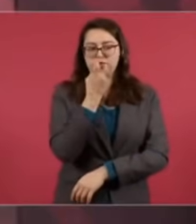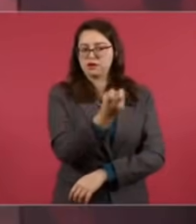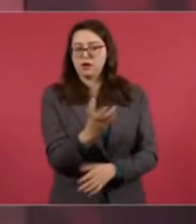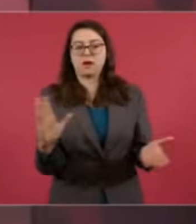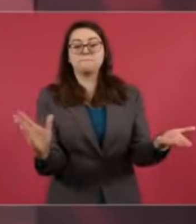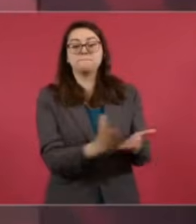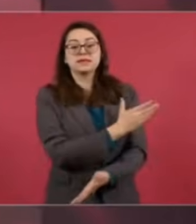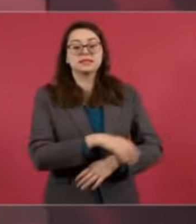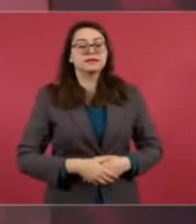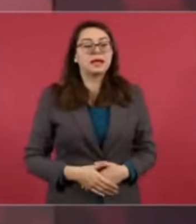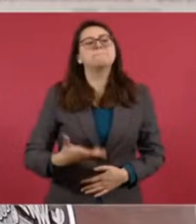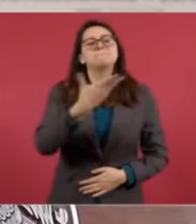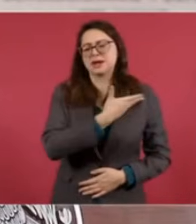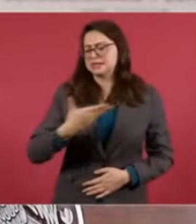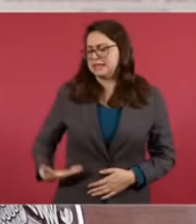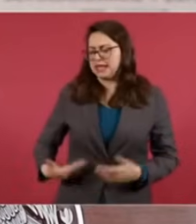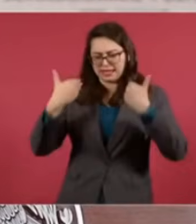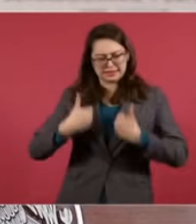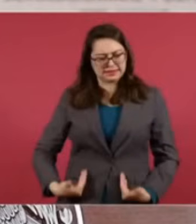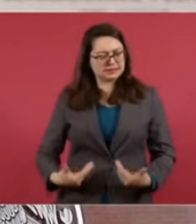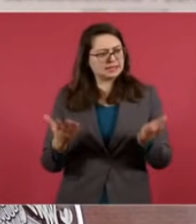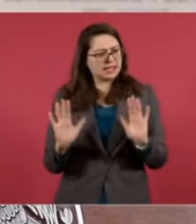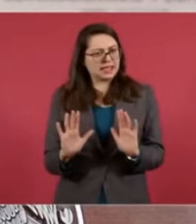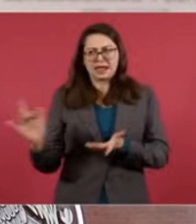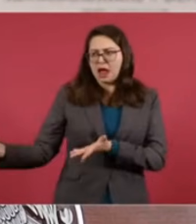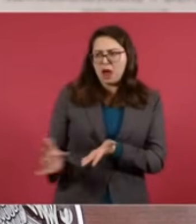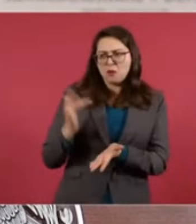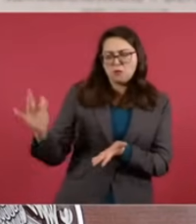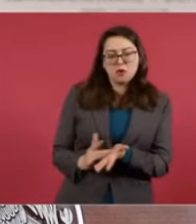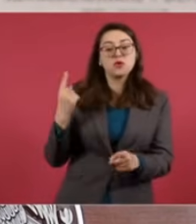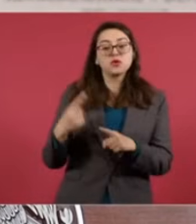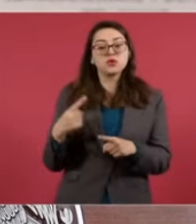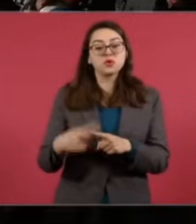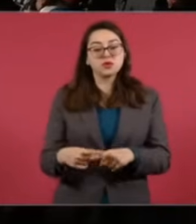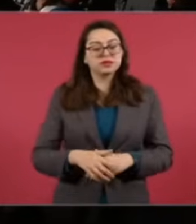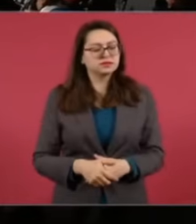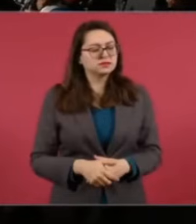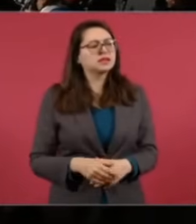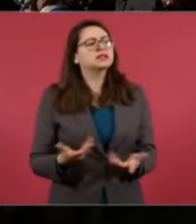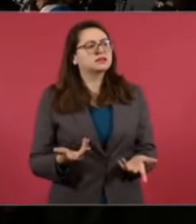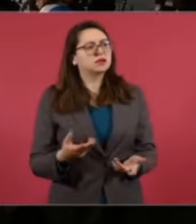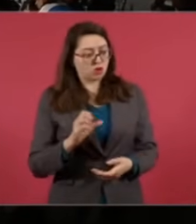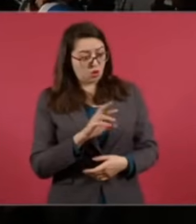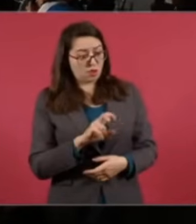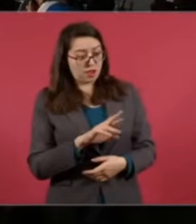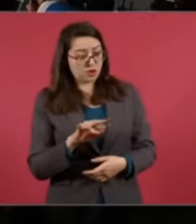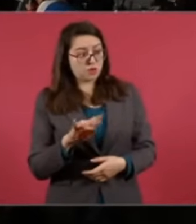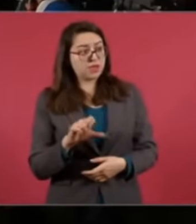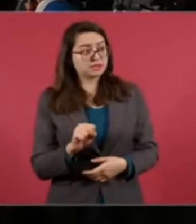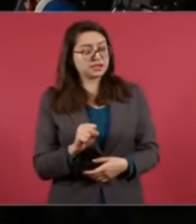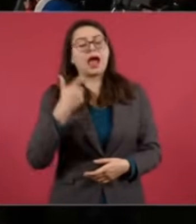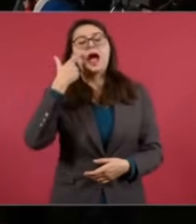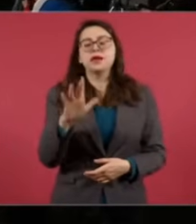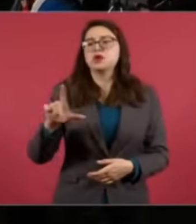eso, pero nada más en aprobación es de María de las Heras, de Covarrubias. A ver